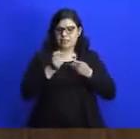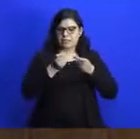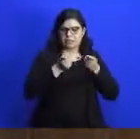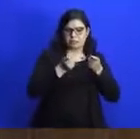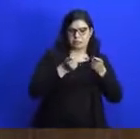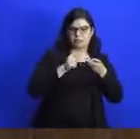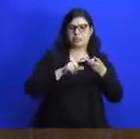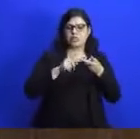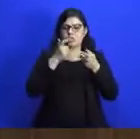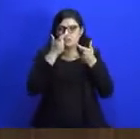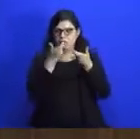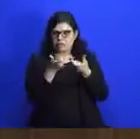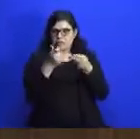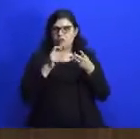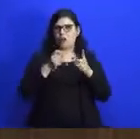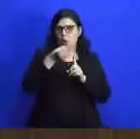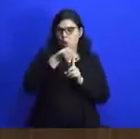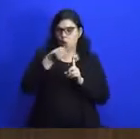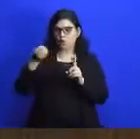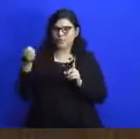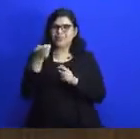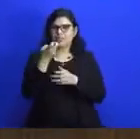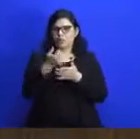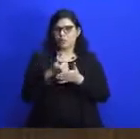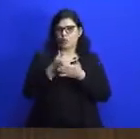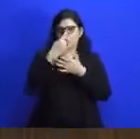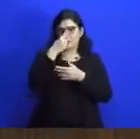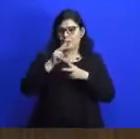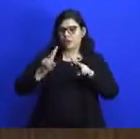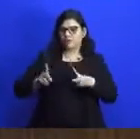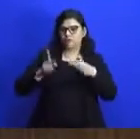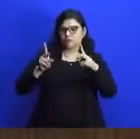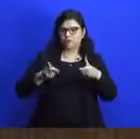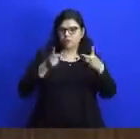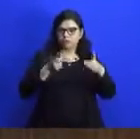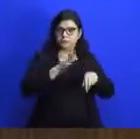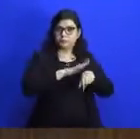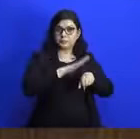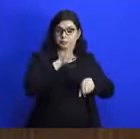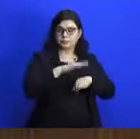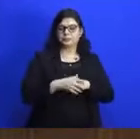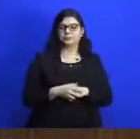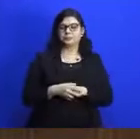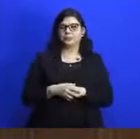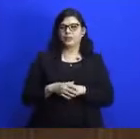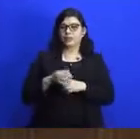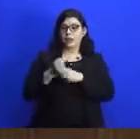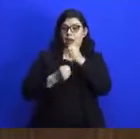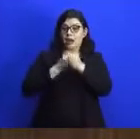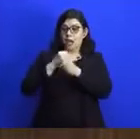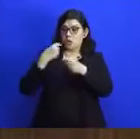financieras, logísticas, y que les permita el incremento de ventas. Durante todo el año de la participación en el programa, los proveedores